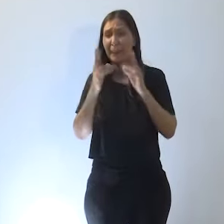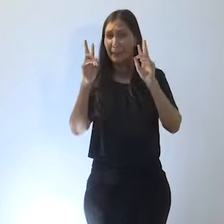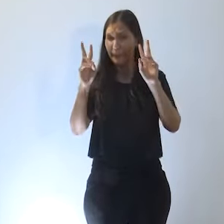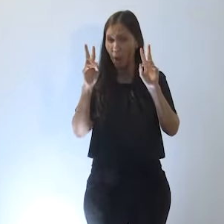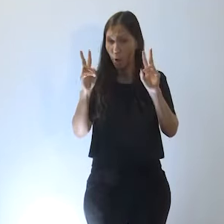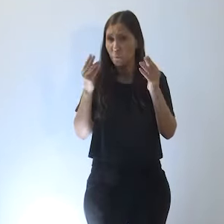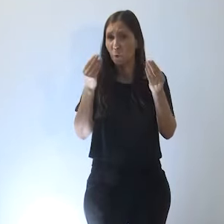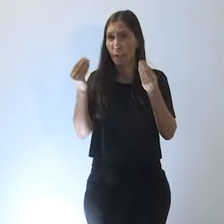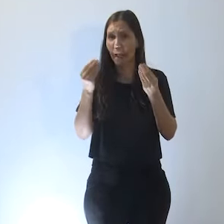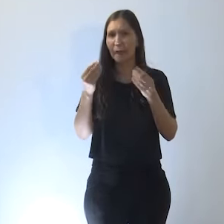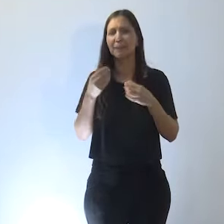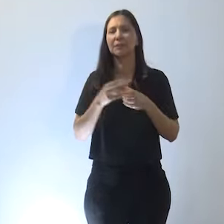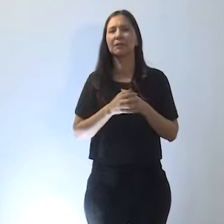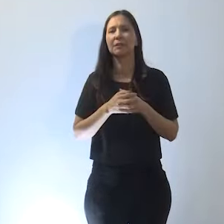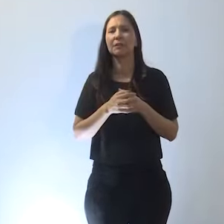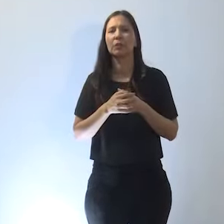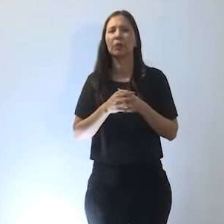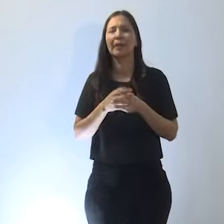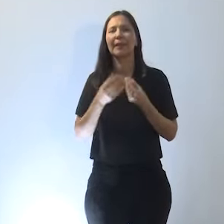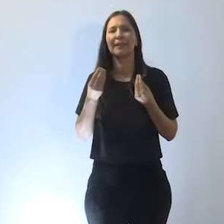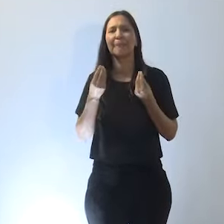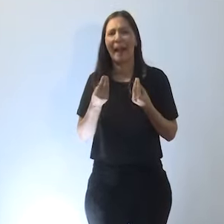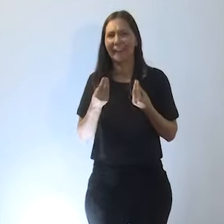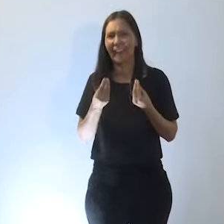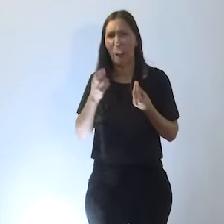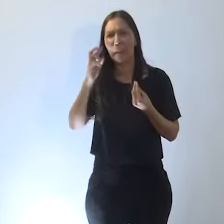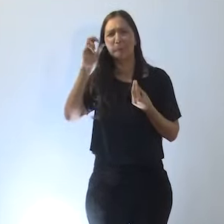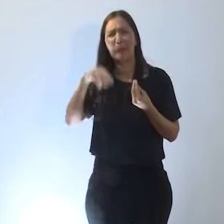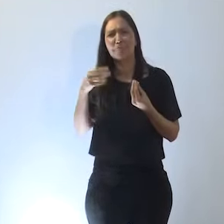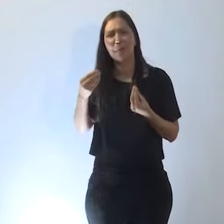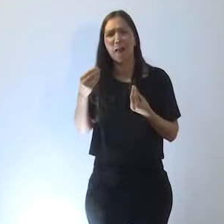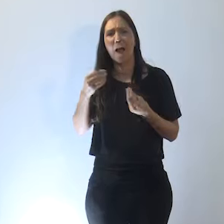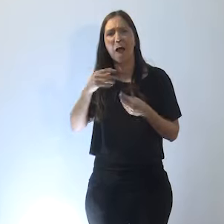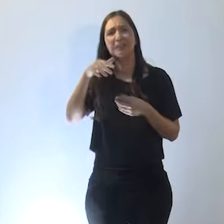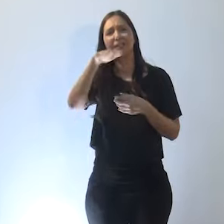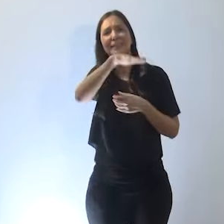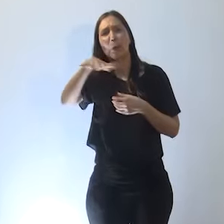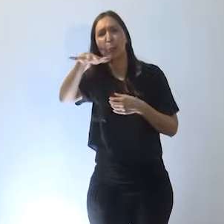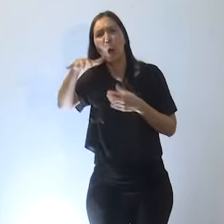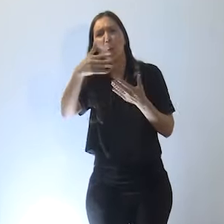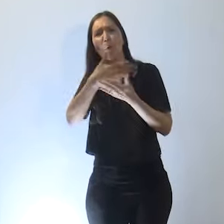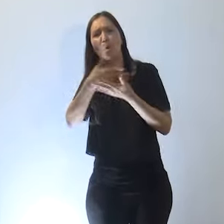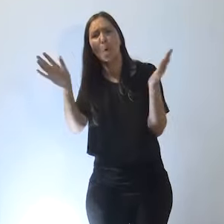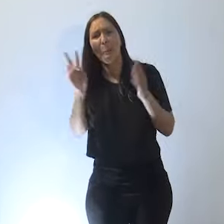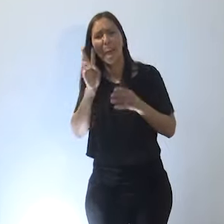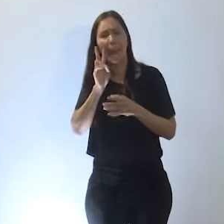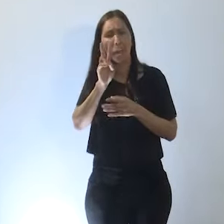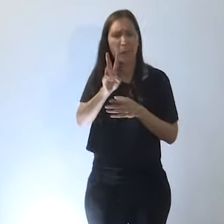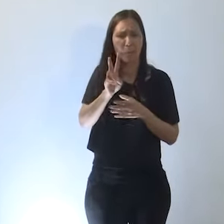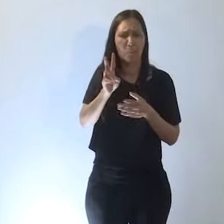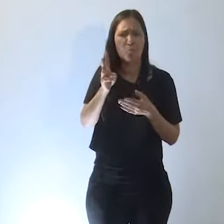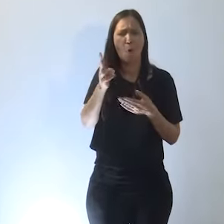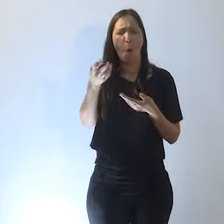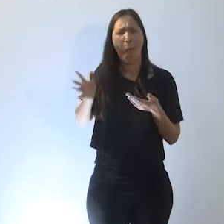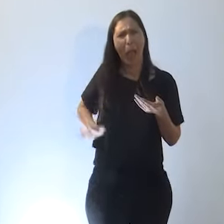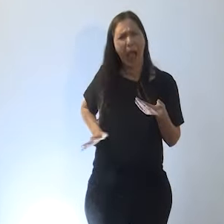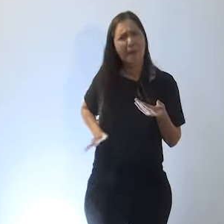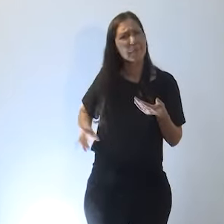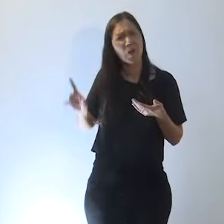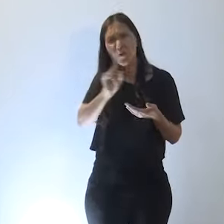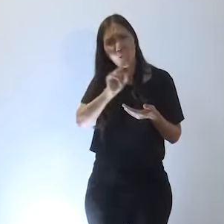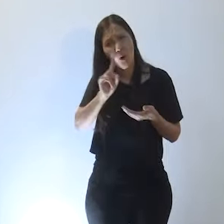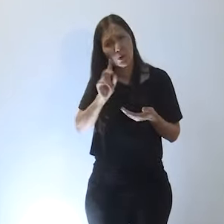no ver con hambre a los sectores populares Yo creo que si vos tenés un trabajo Te estás en mejores